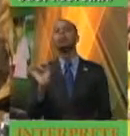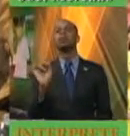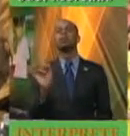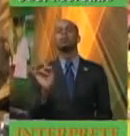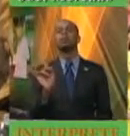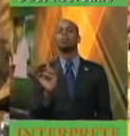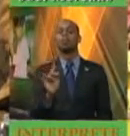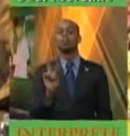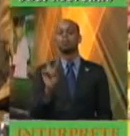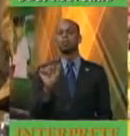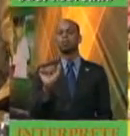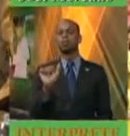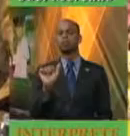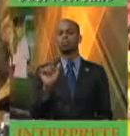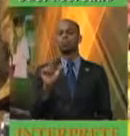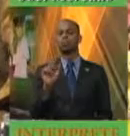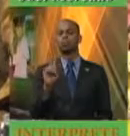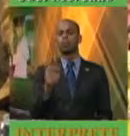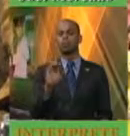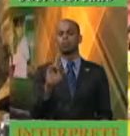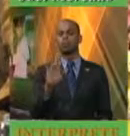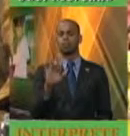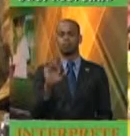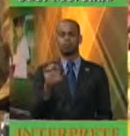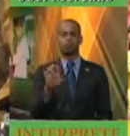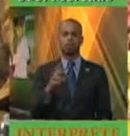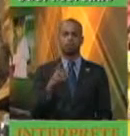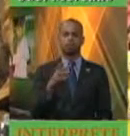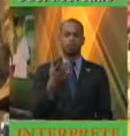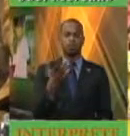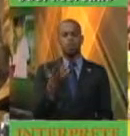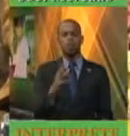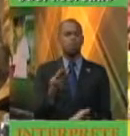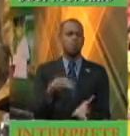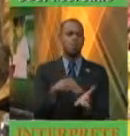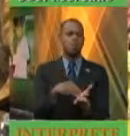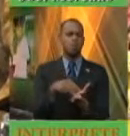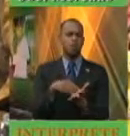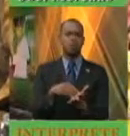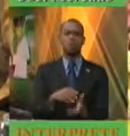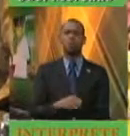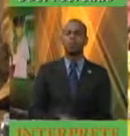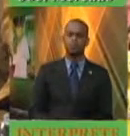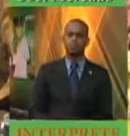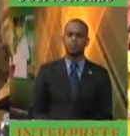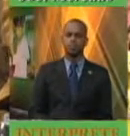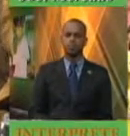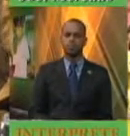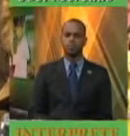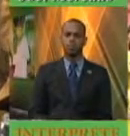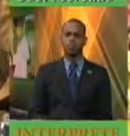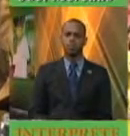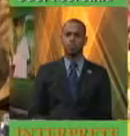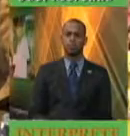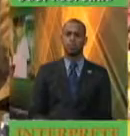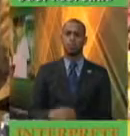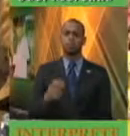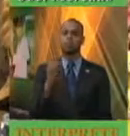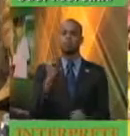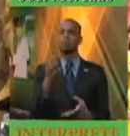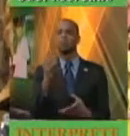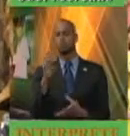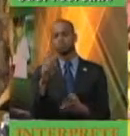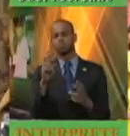en En Valverde, Valverde, Valverde. Valverde. Mao, ¿de acuerdo? En la provincia de Valverde, que se conoce más por